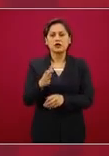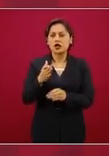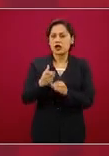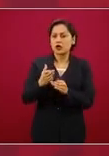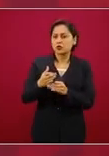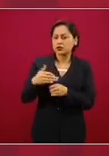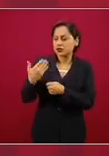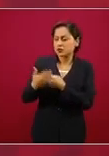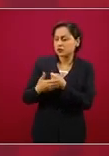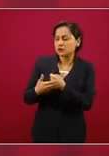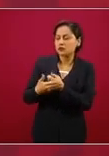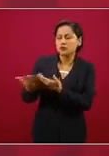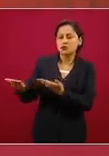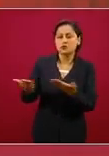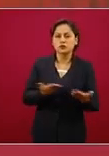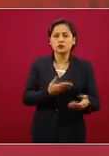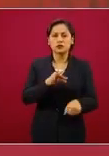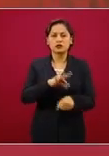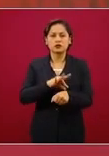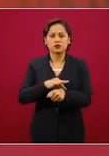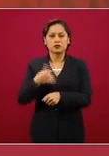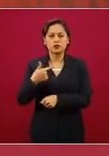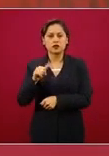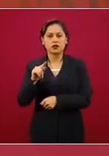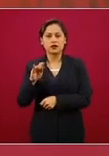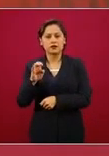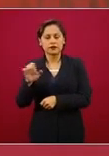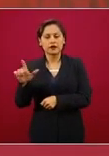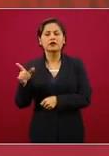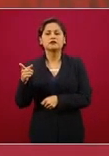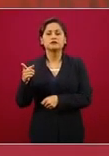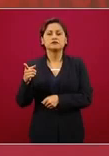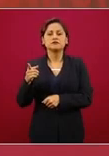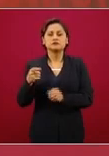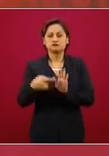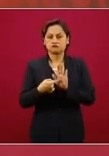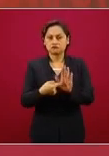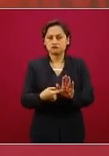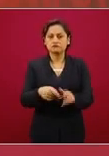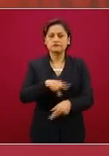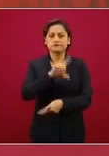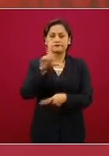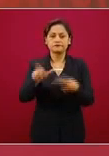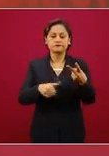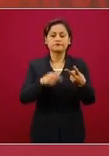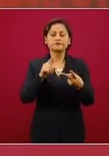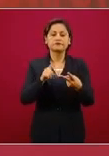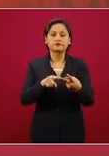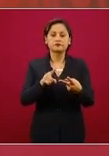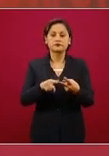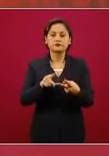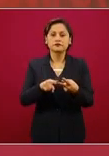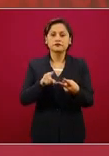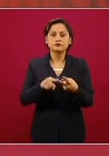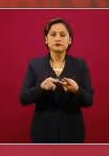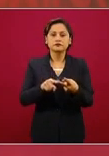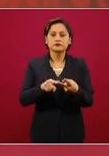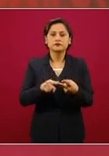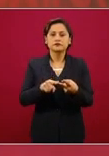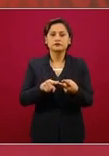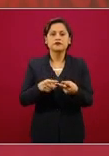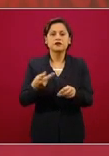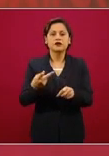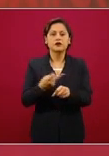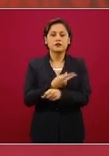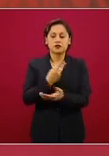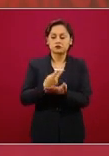el doctor Hugo López-Gatell. En segundo lugar, sobre los avances de la condecoración